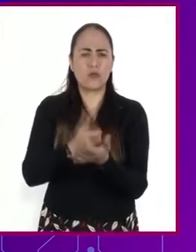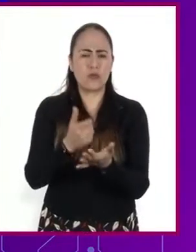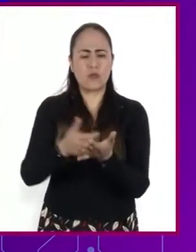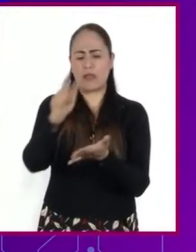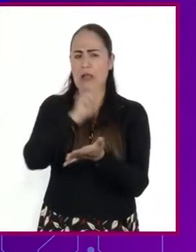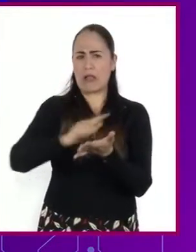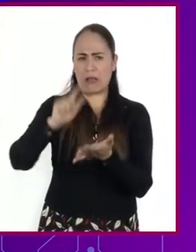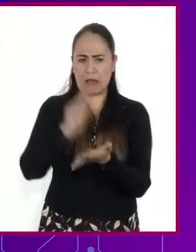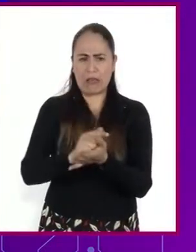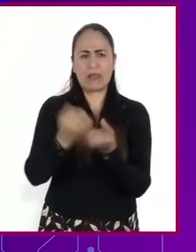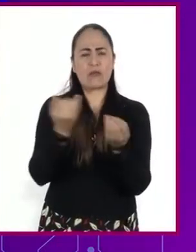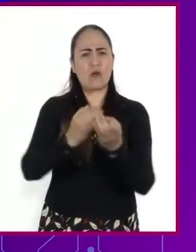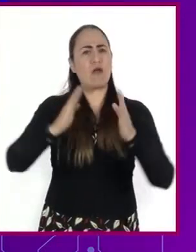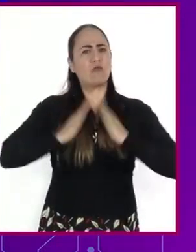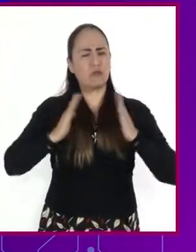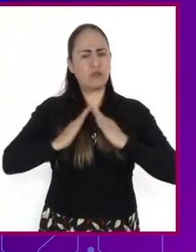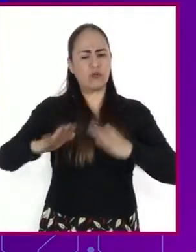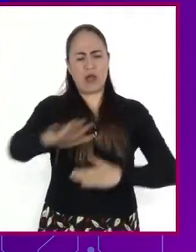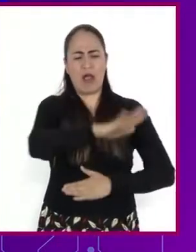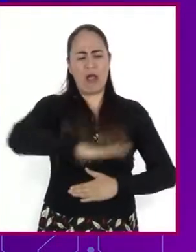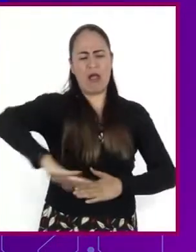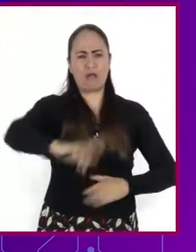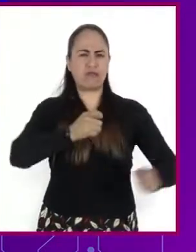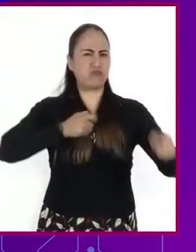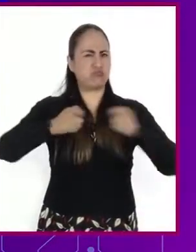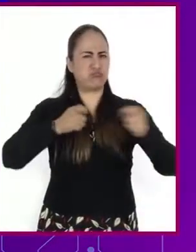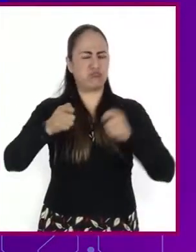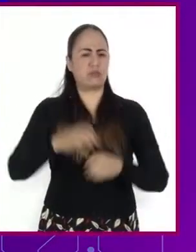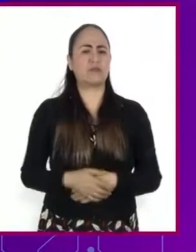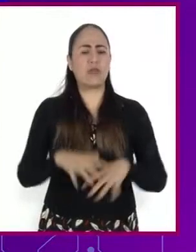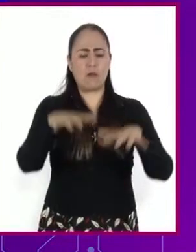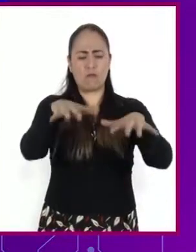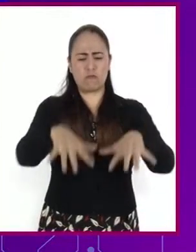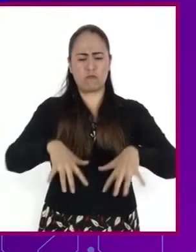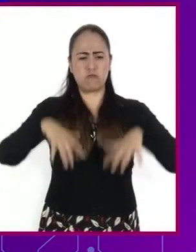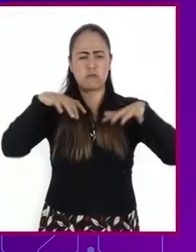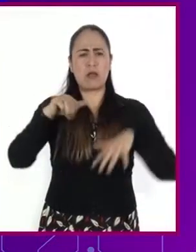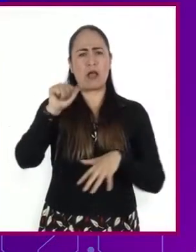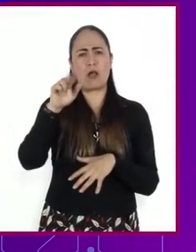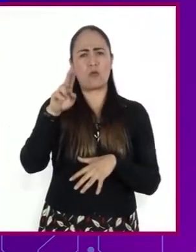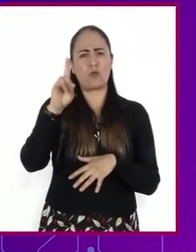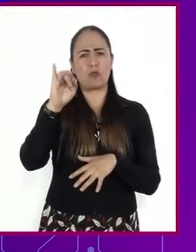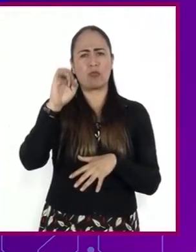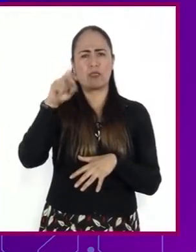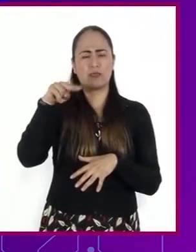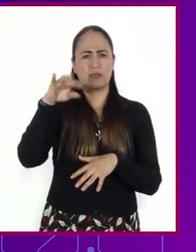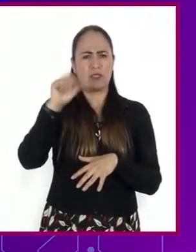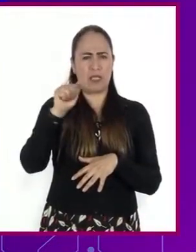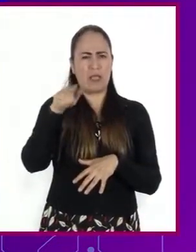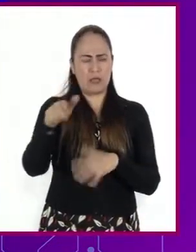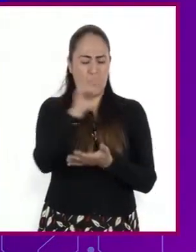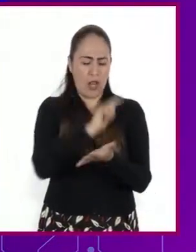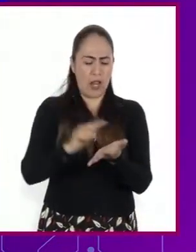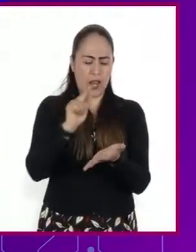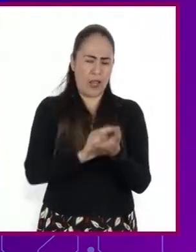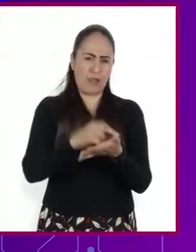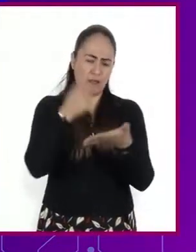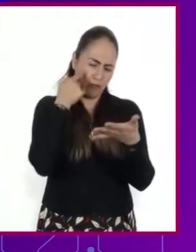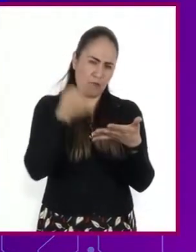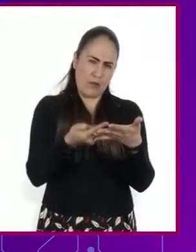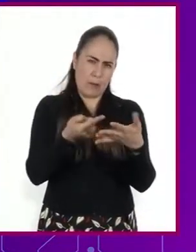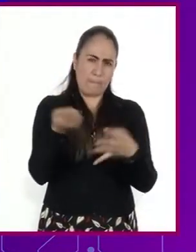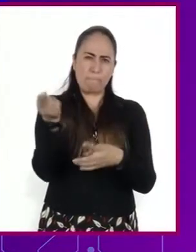y de gobierno quedaron distribuidas jerárquicamente de la siguiente manera. El rey era la máxima figura